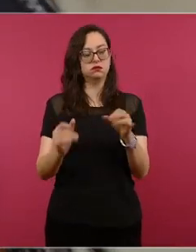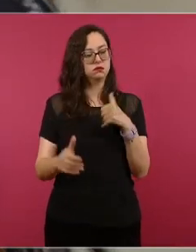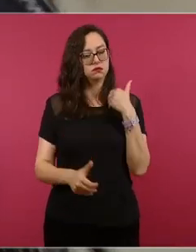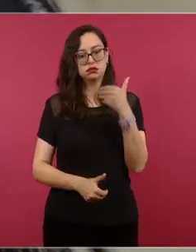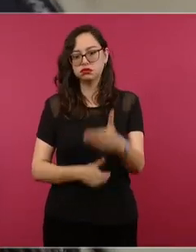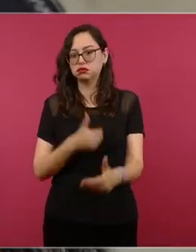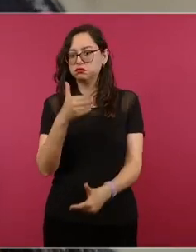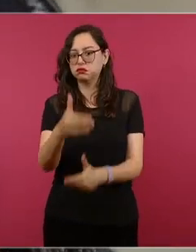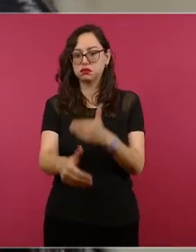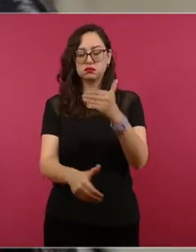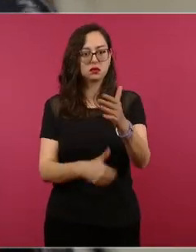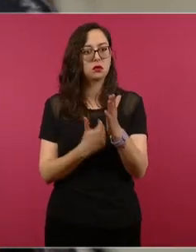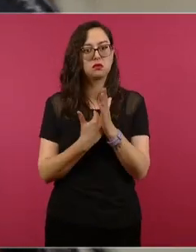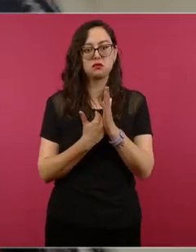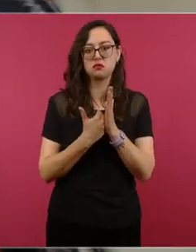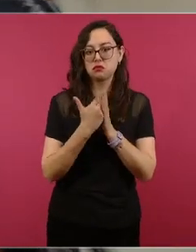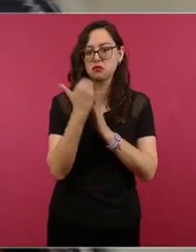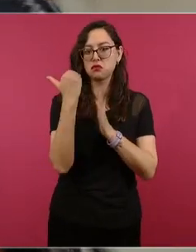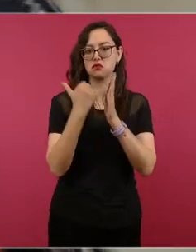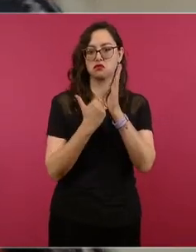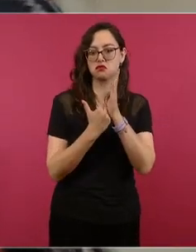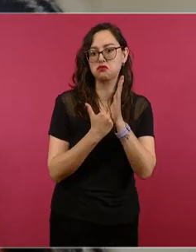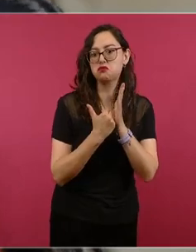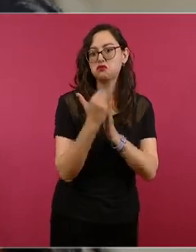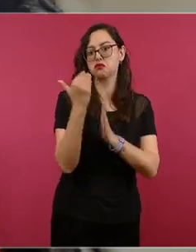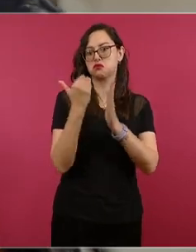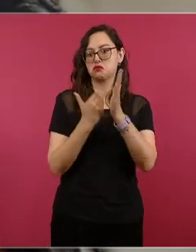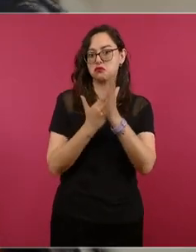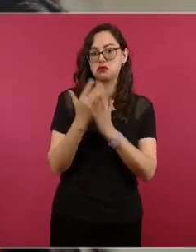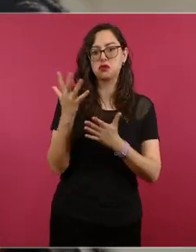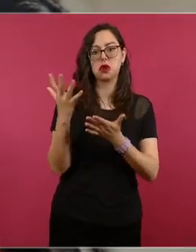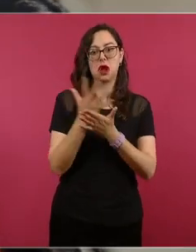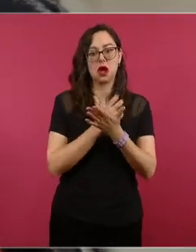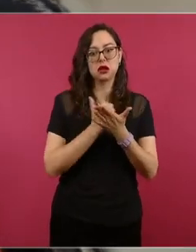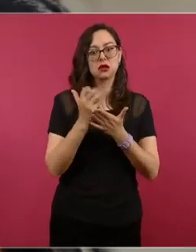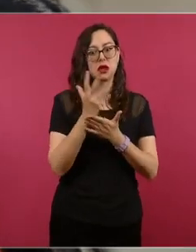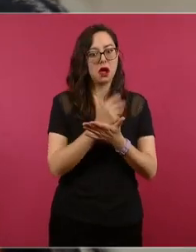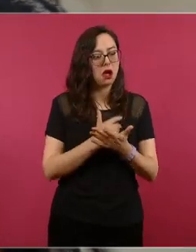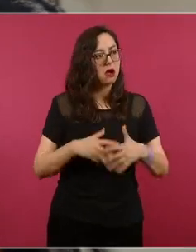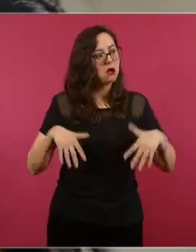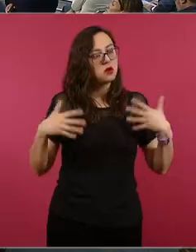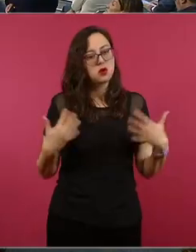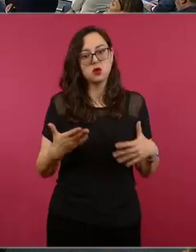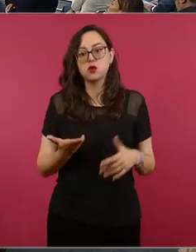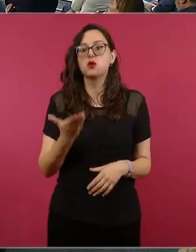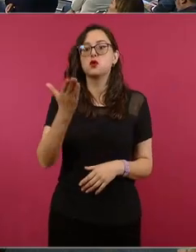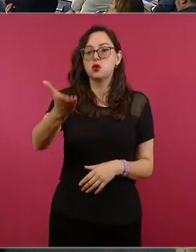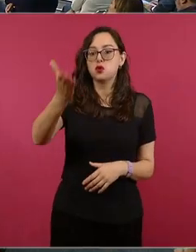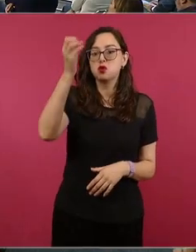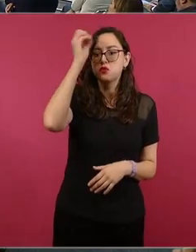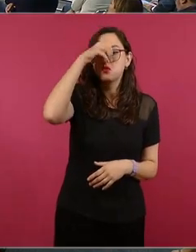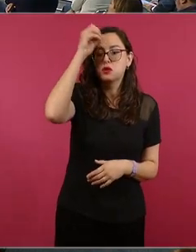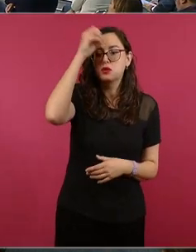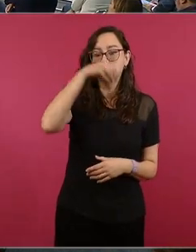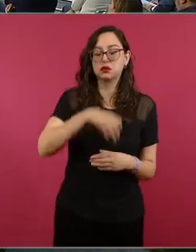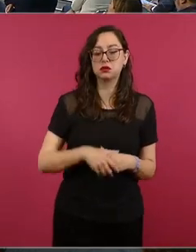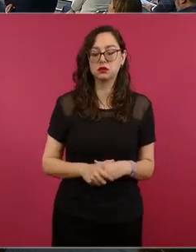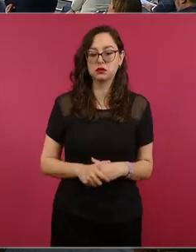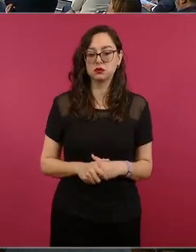creciendo pese a lo que muchos afirmaban que había sido una compra infructuosa. Su opinión al respecto, señor. No, que va bien. Esa